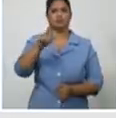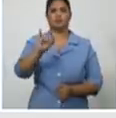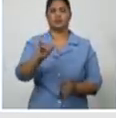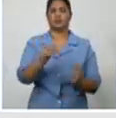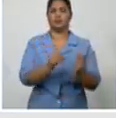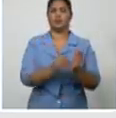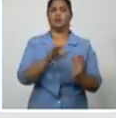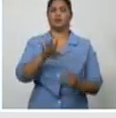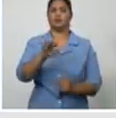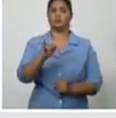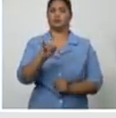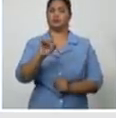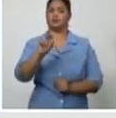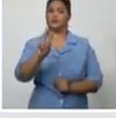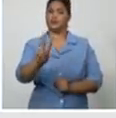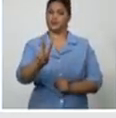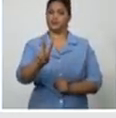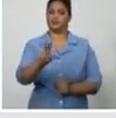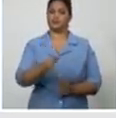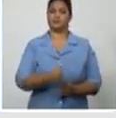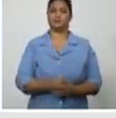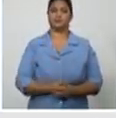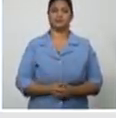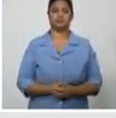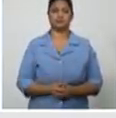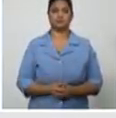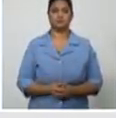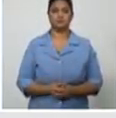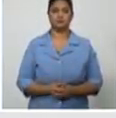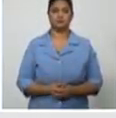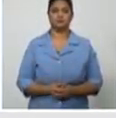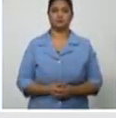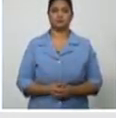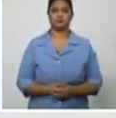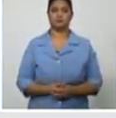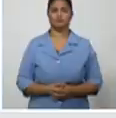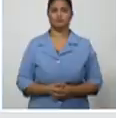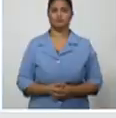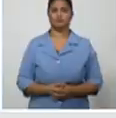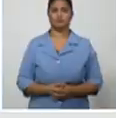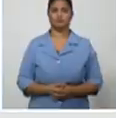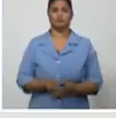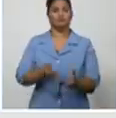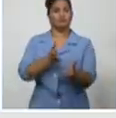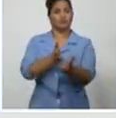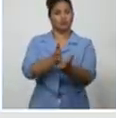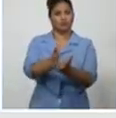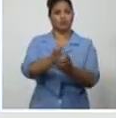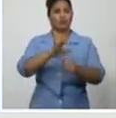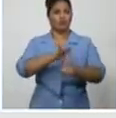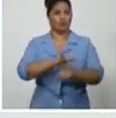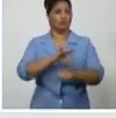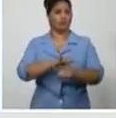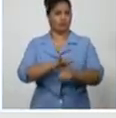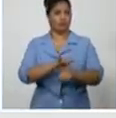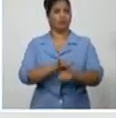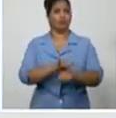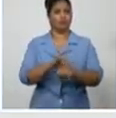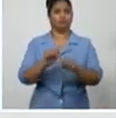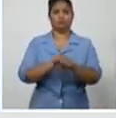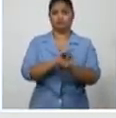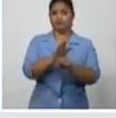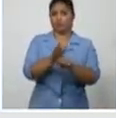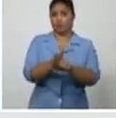16.562 y una cifra de activos, pacientes confirmados que están ingresados en